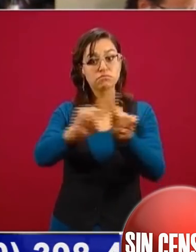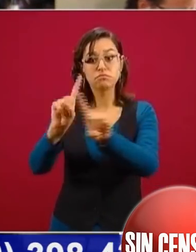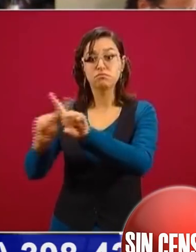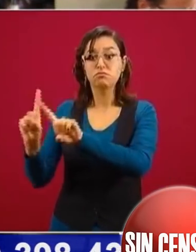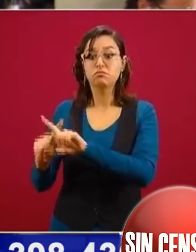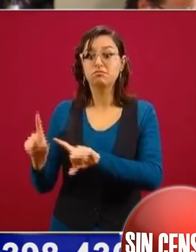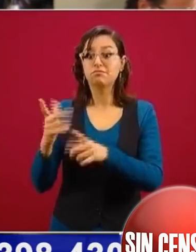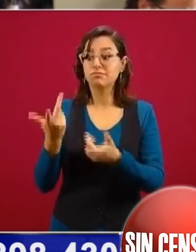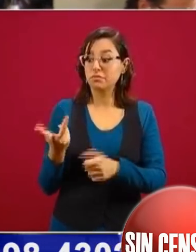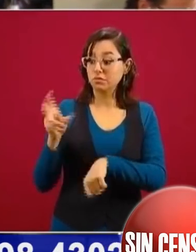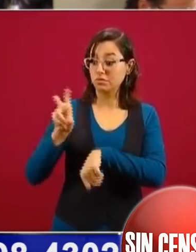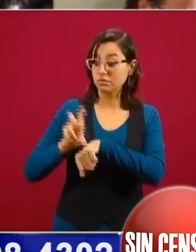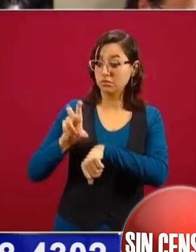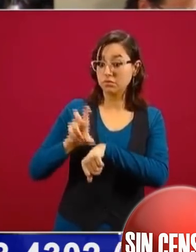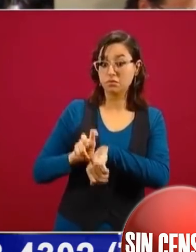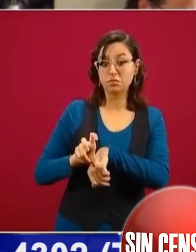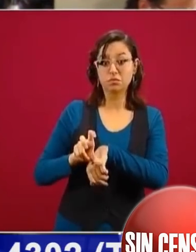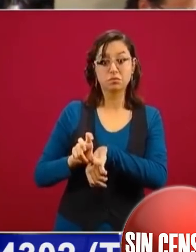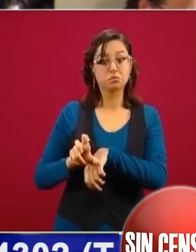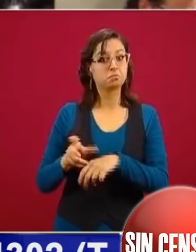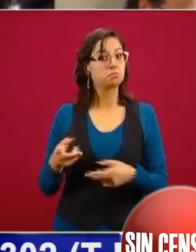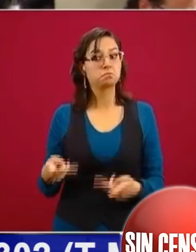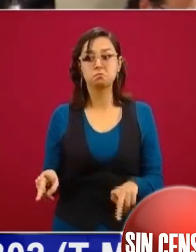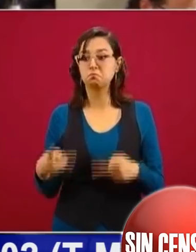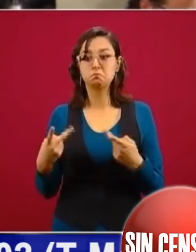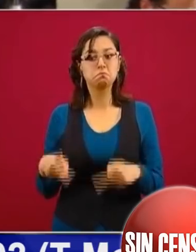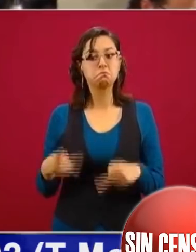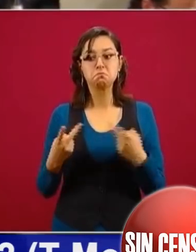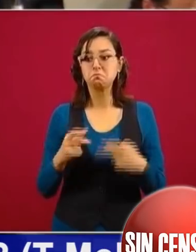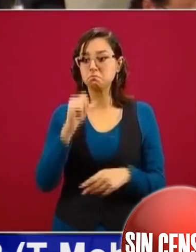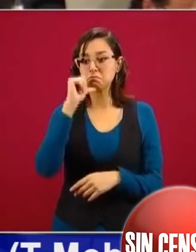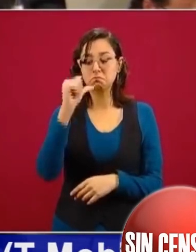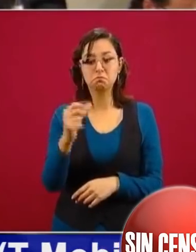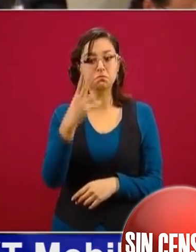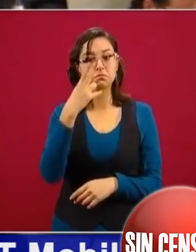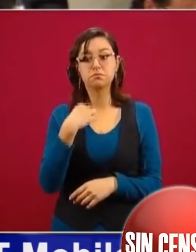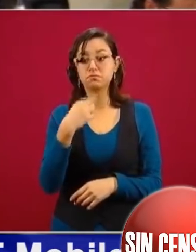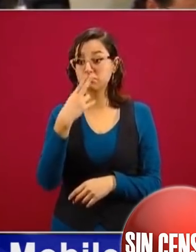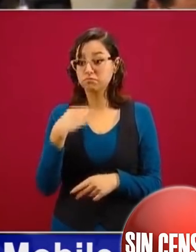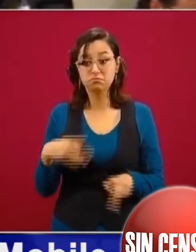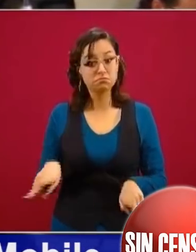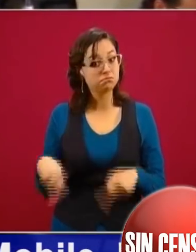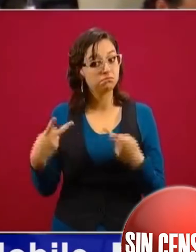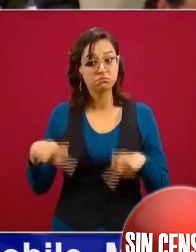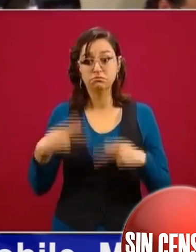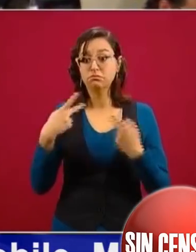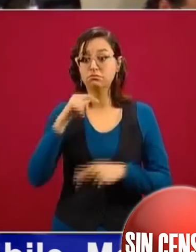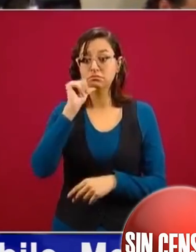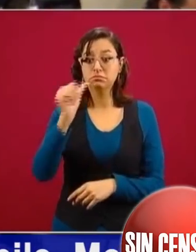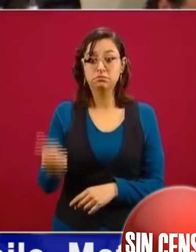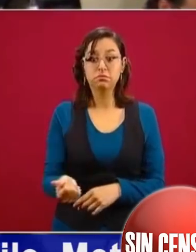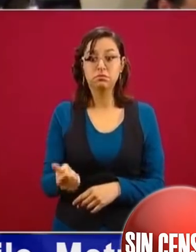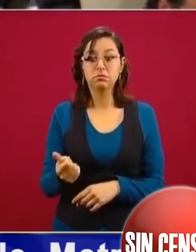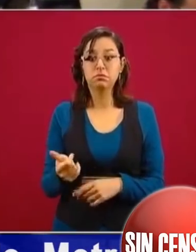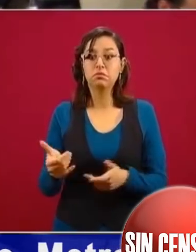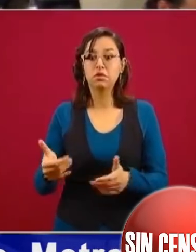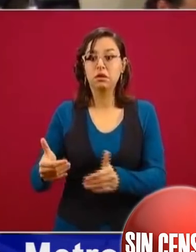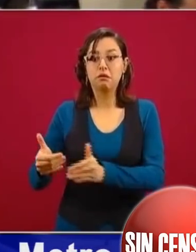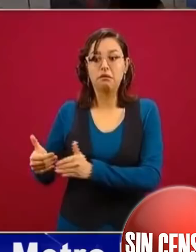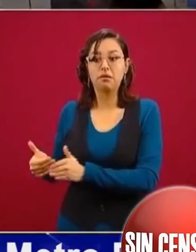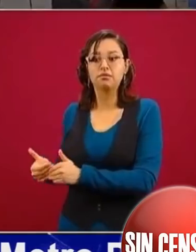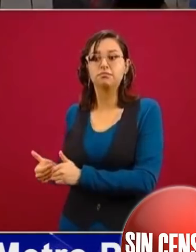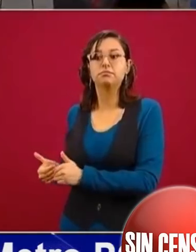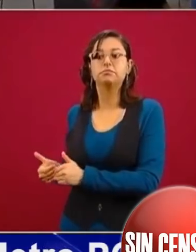el huevo no lo venden, hay otros productos como el azúcar que igualmente no lo venden, pues queriendo especular con ello.